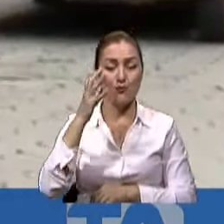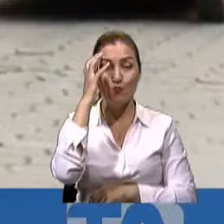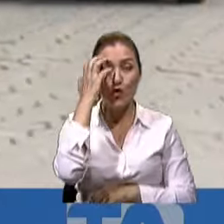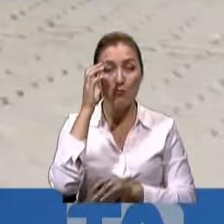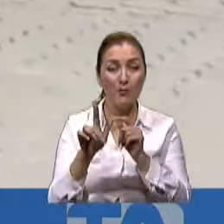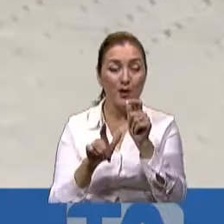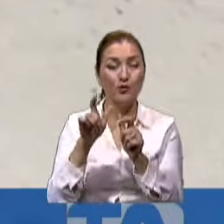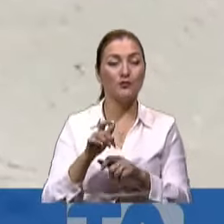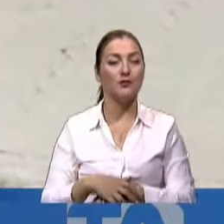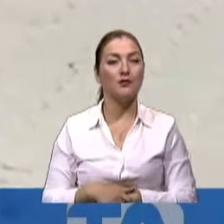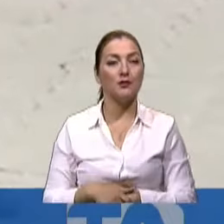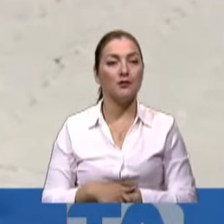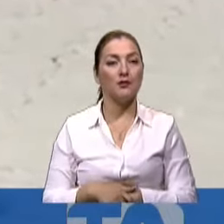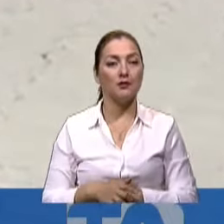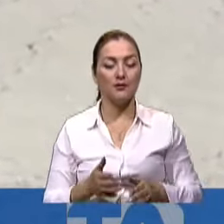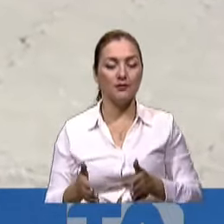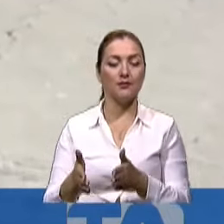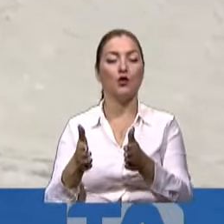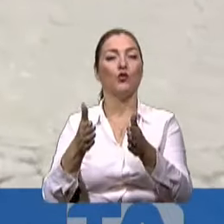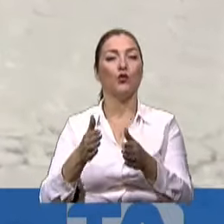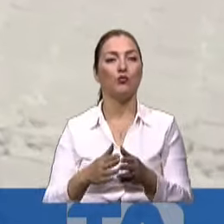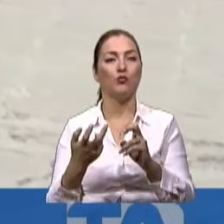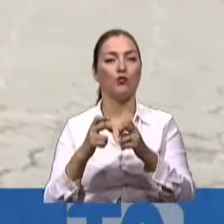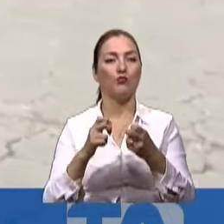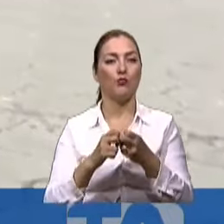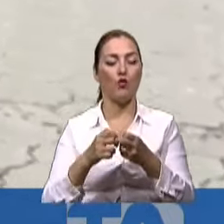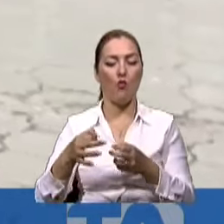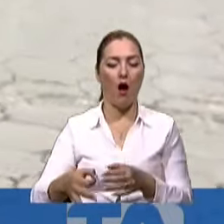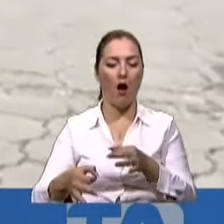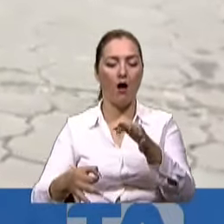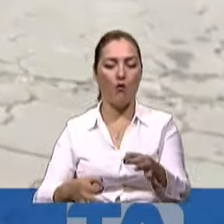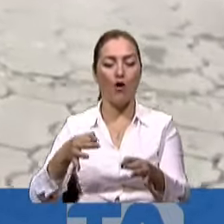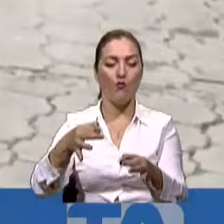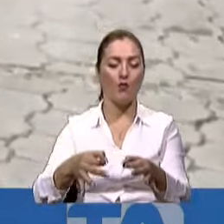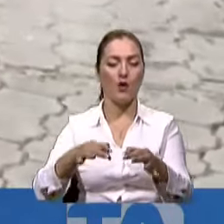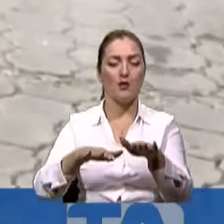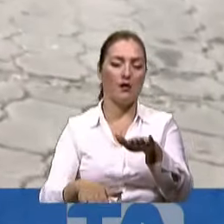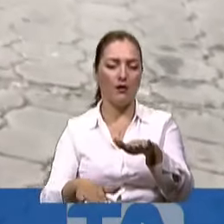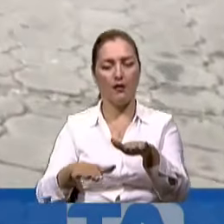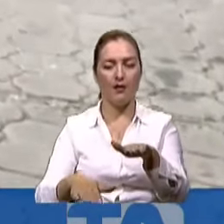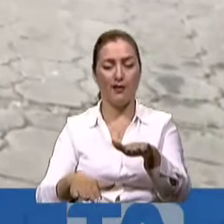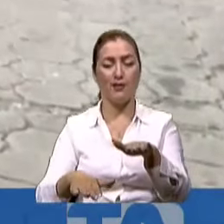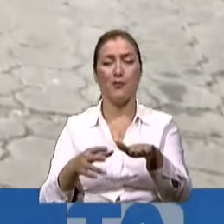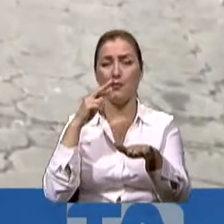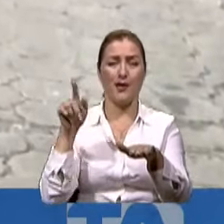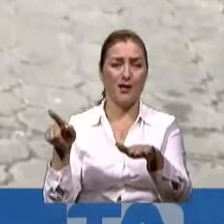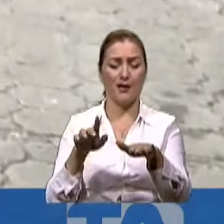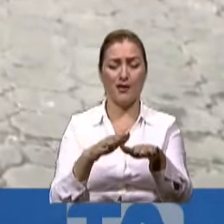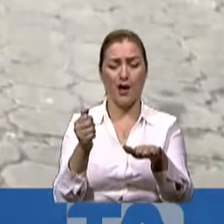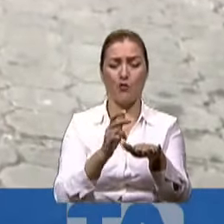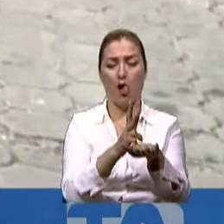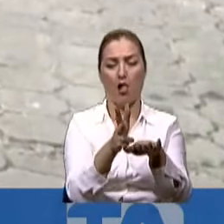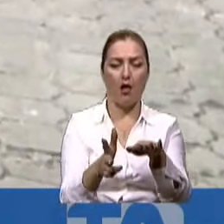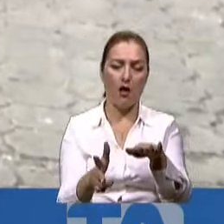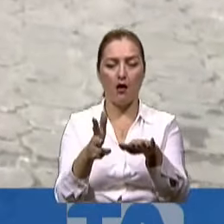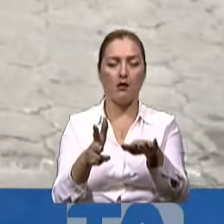los vecinos. A lo largo de toda esta vía hay gran cantidad de huecos, de hundimientos, de desniveles. Como ustedes pueden observar,